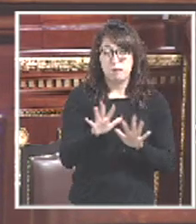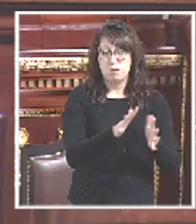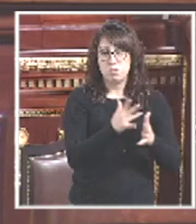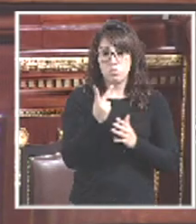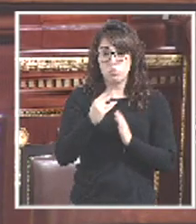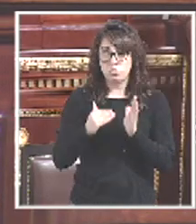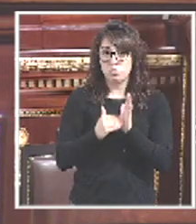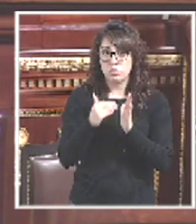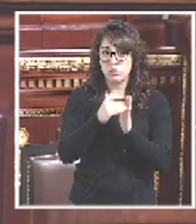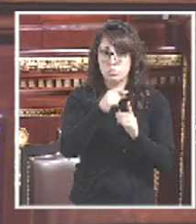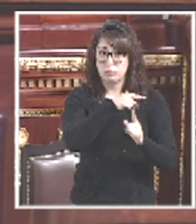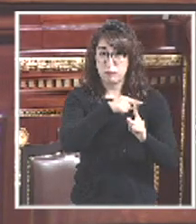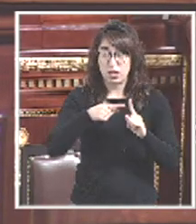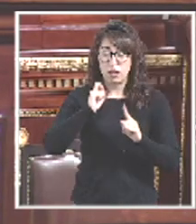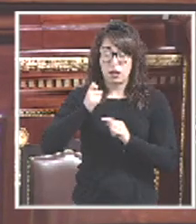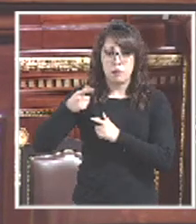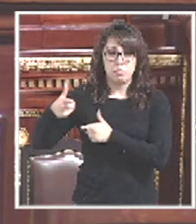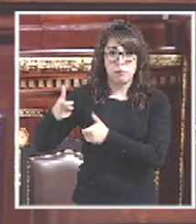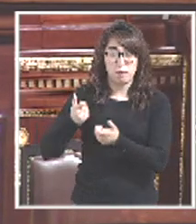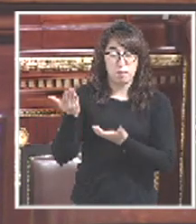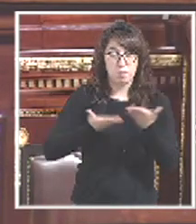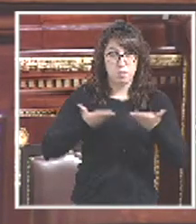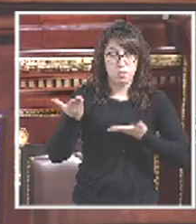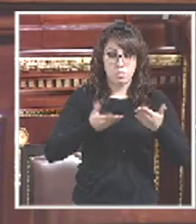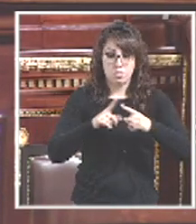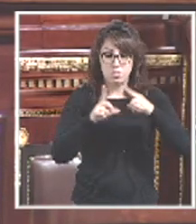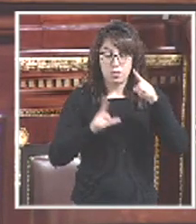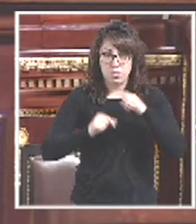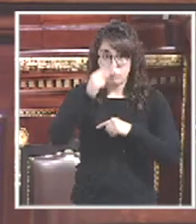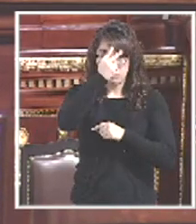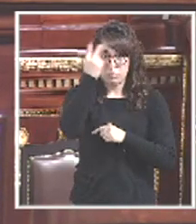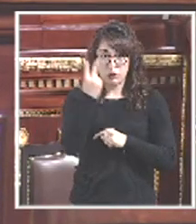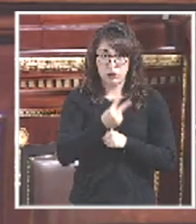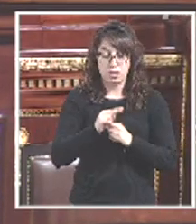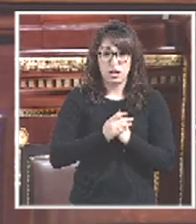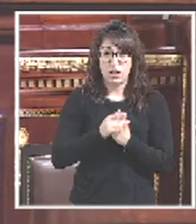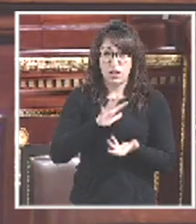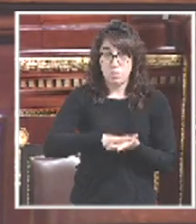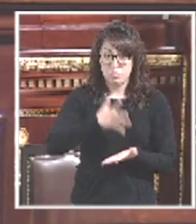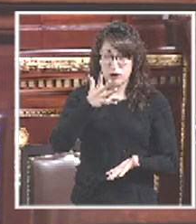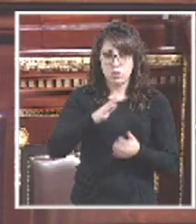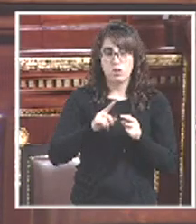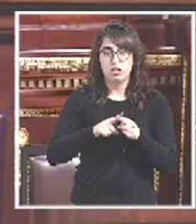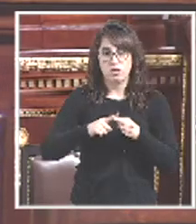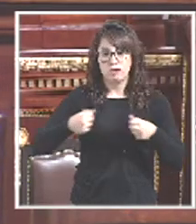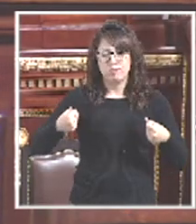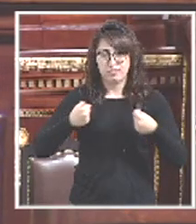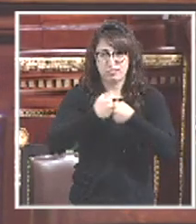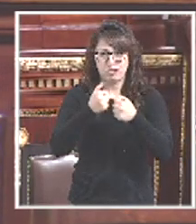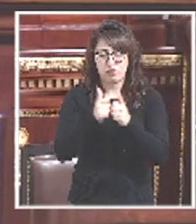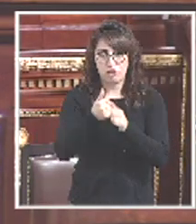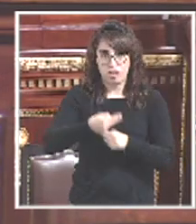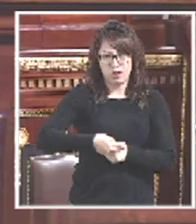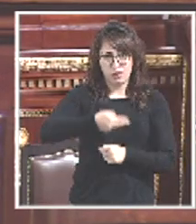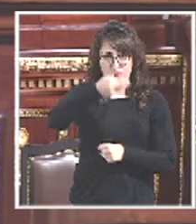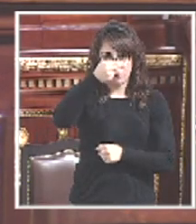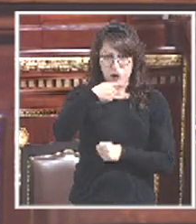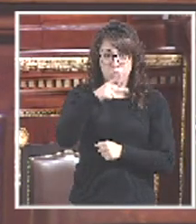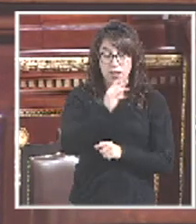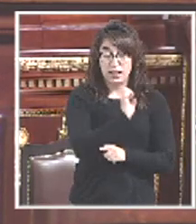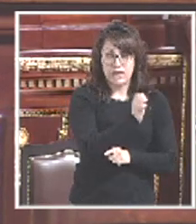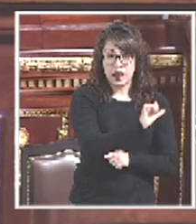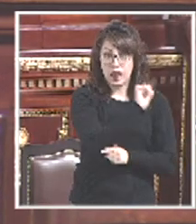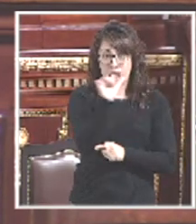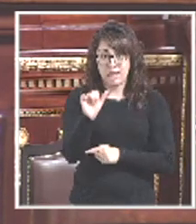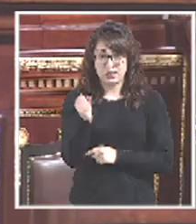millones de armas a nuestro país, la mayoría desde la frontera norte, mientras que de enero a